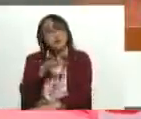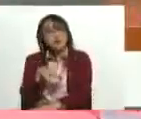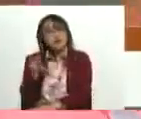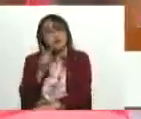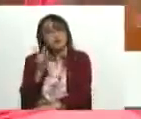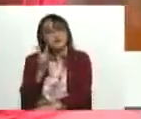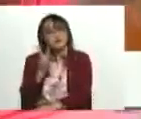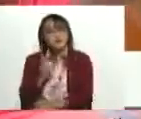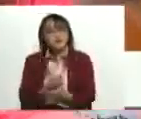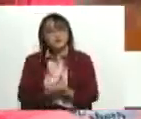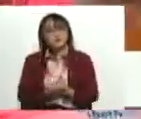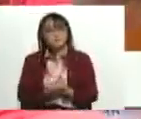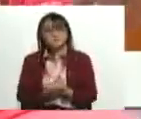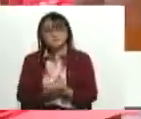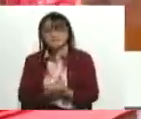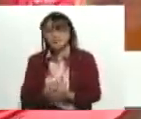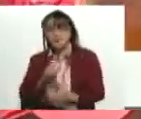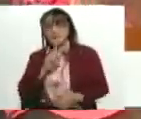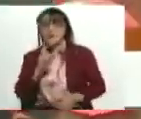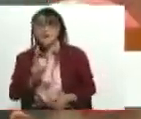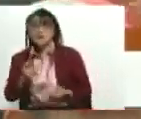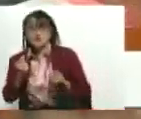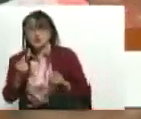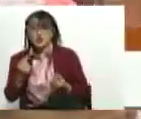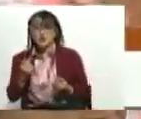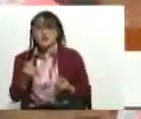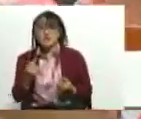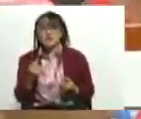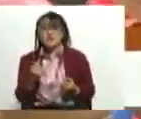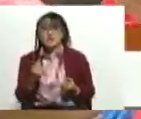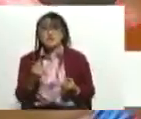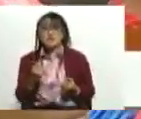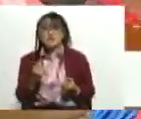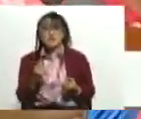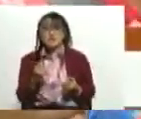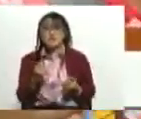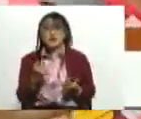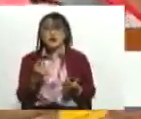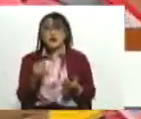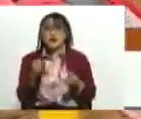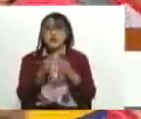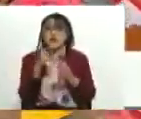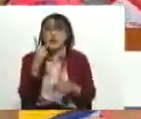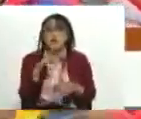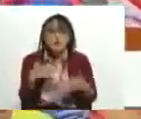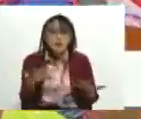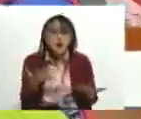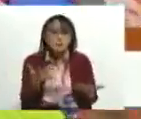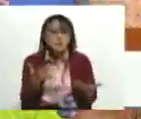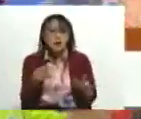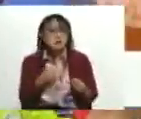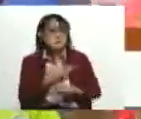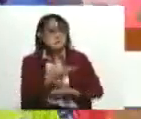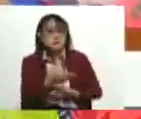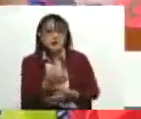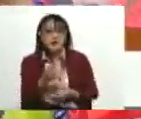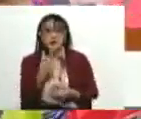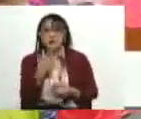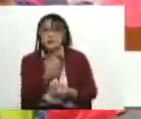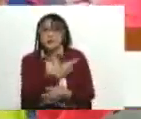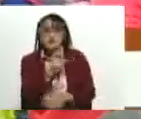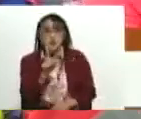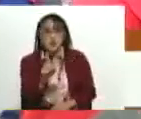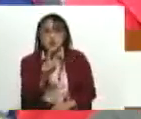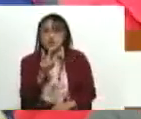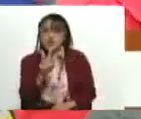Venezuela. Y no le preguntó a nadie de qué partido era para ponérsela, y no le puso una,